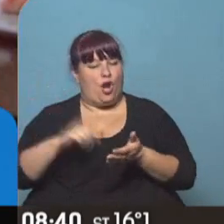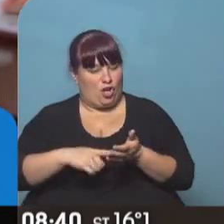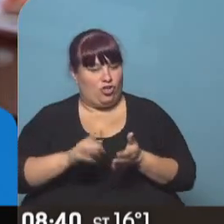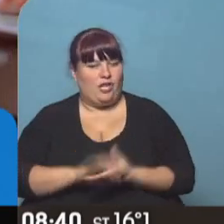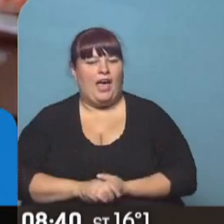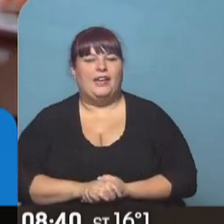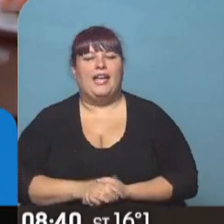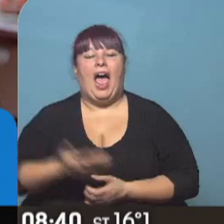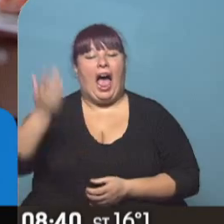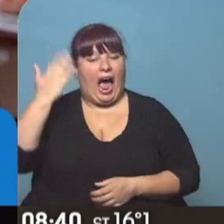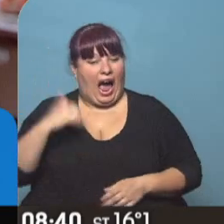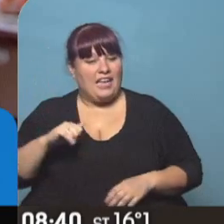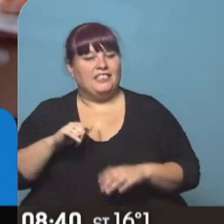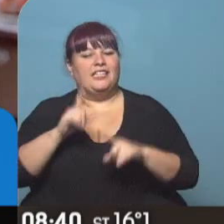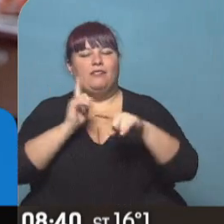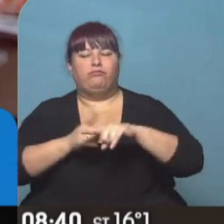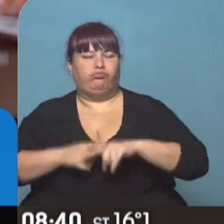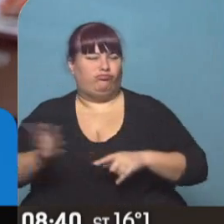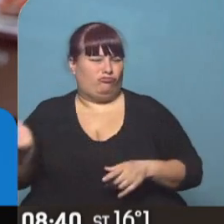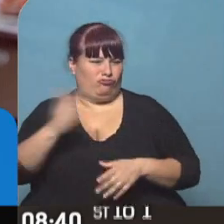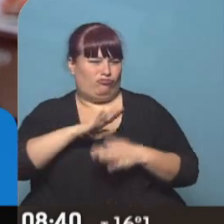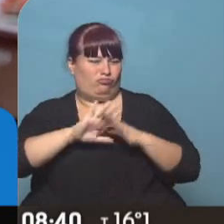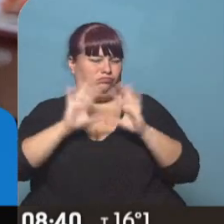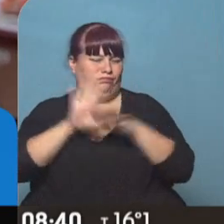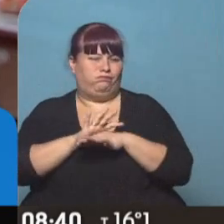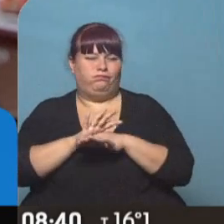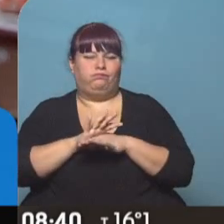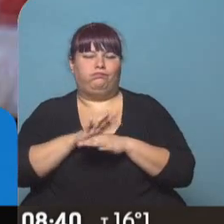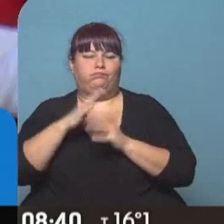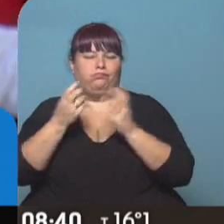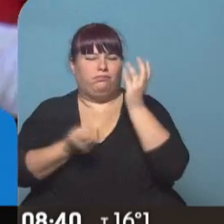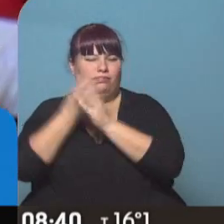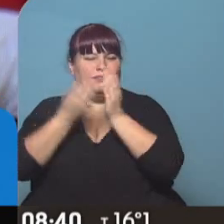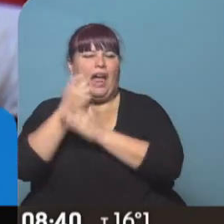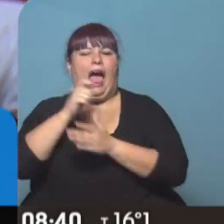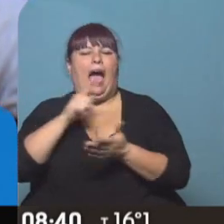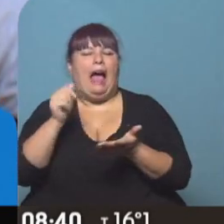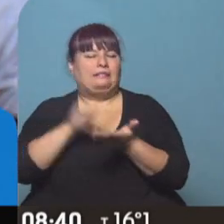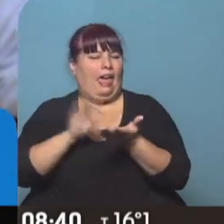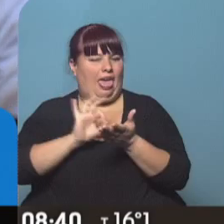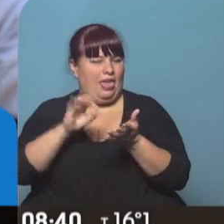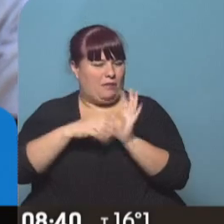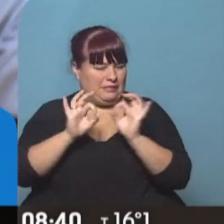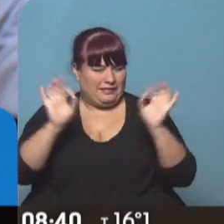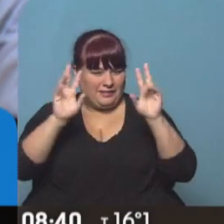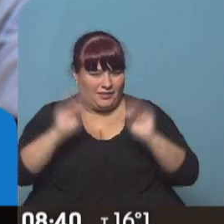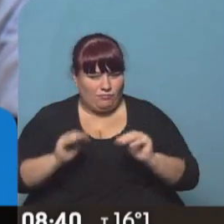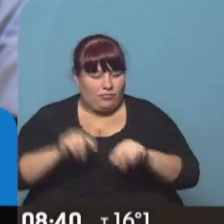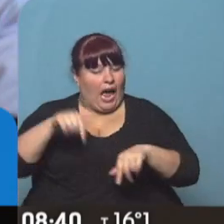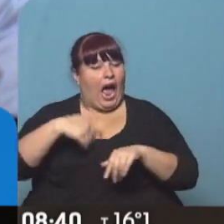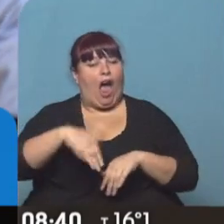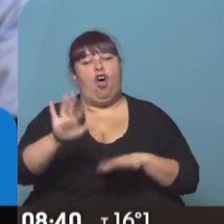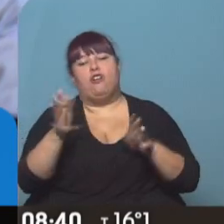aires- ayer se terminaron todas las dejamos de elaborar todas las actas que no tenían conflicto a partir de ahora